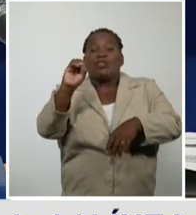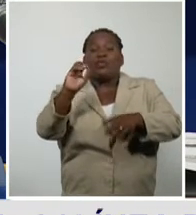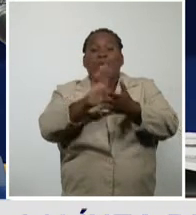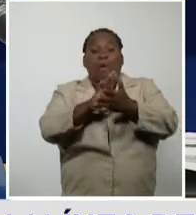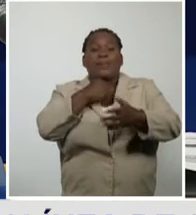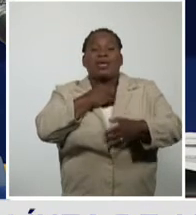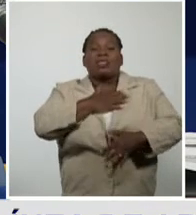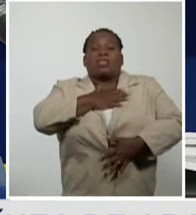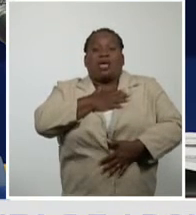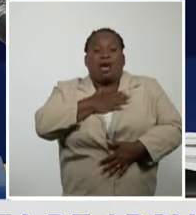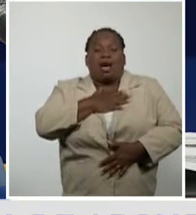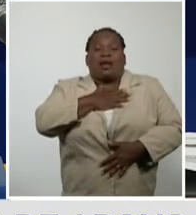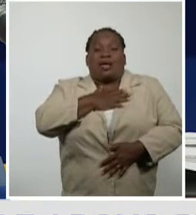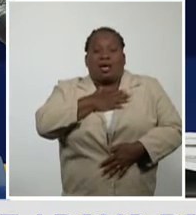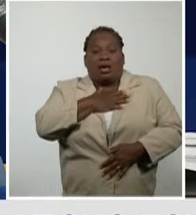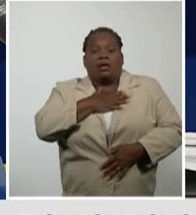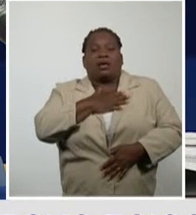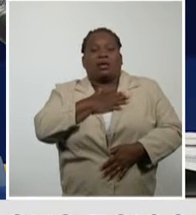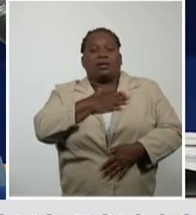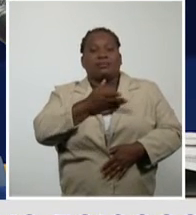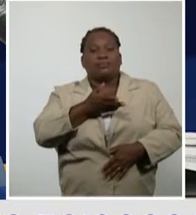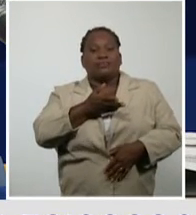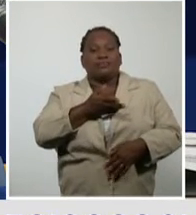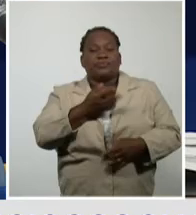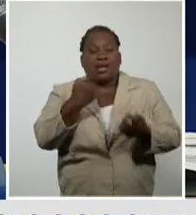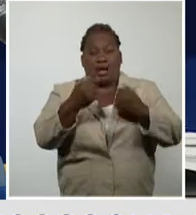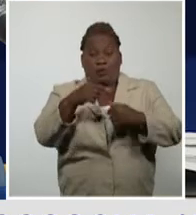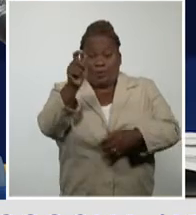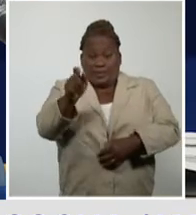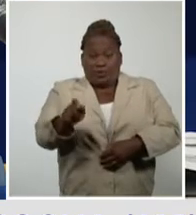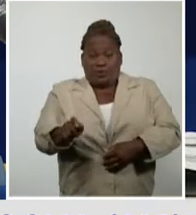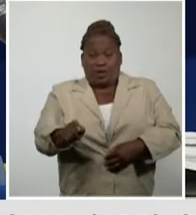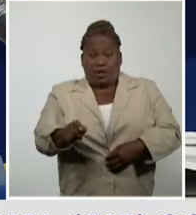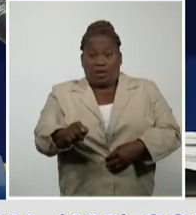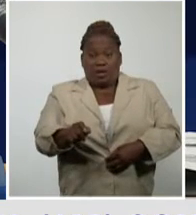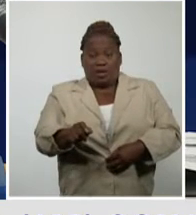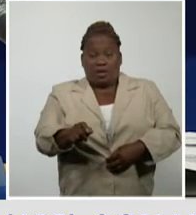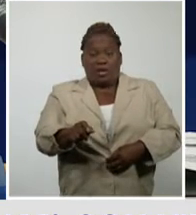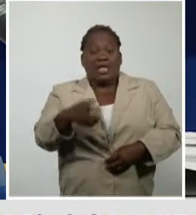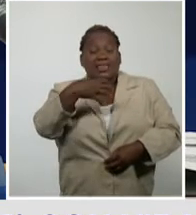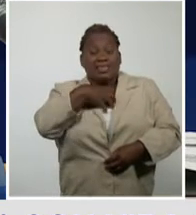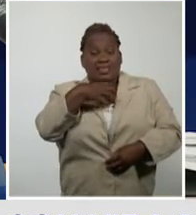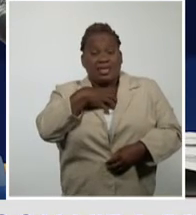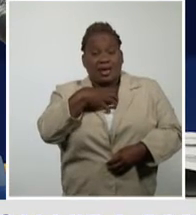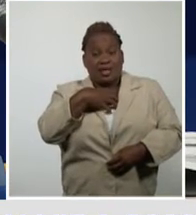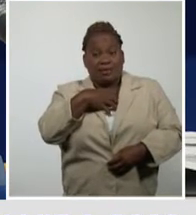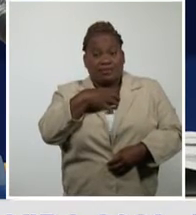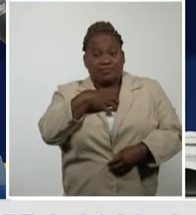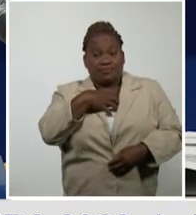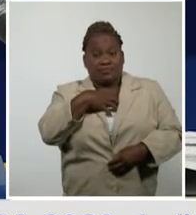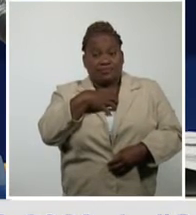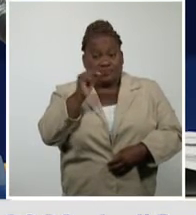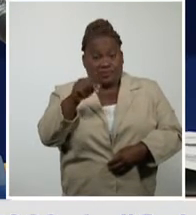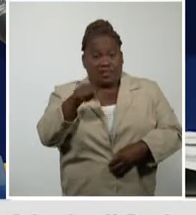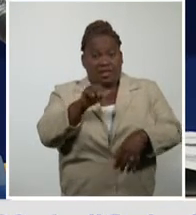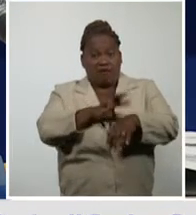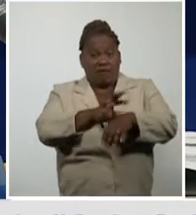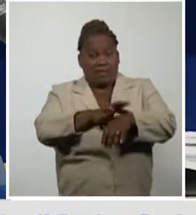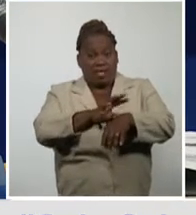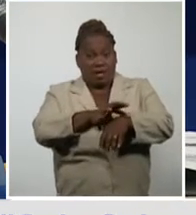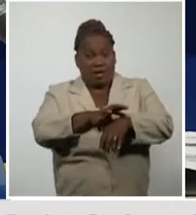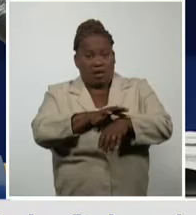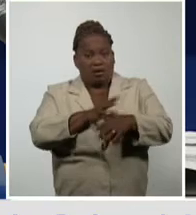se produce en algunas personas, presentan esta enfermedad. Está